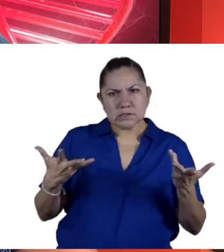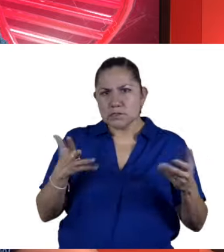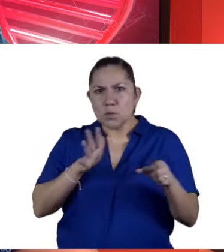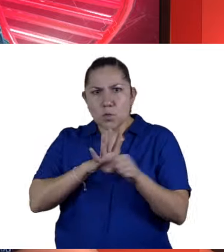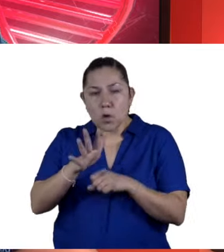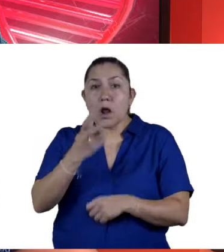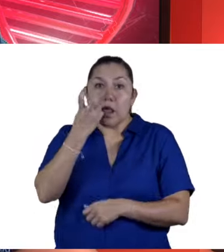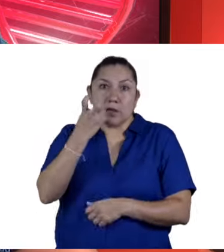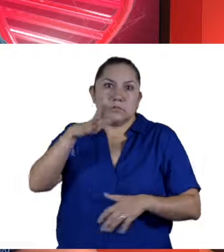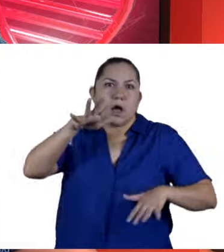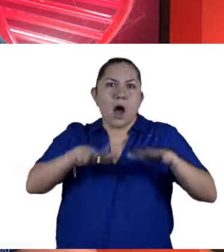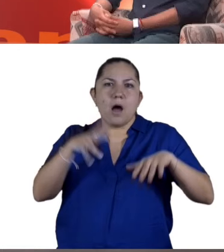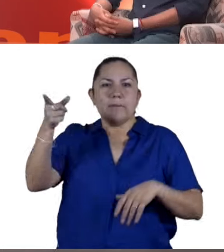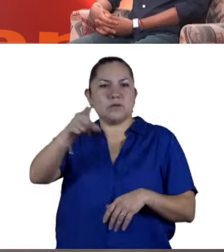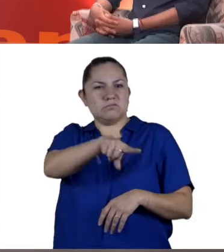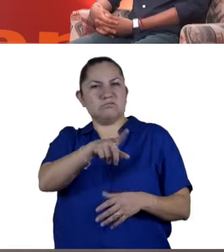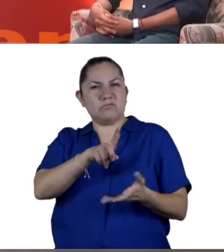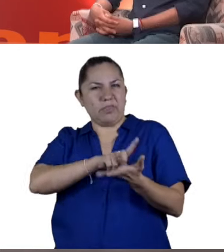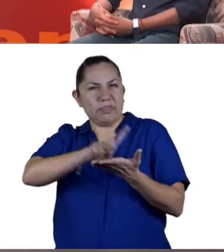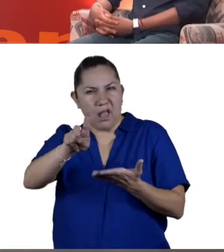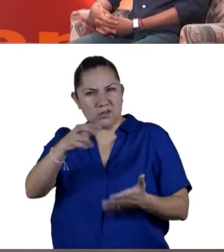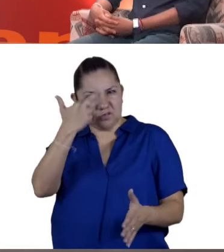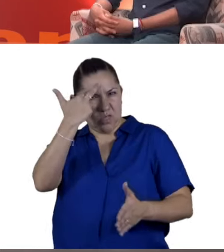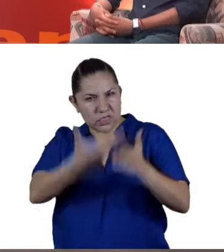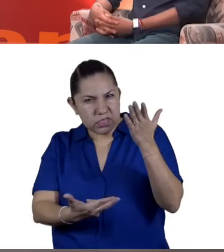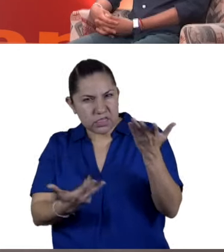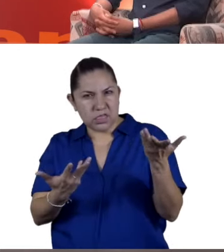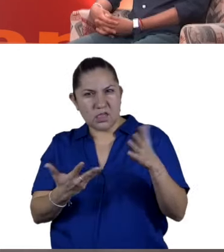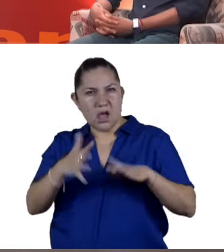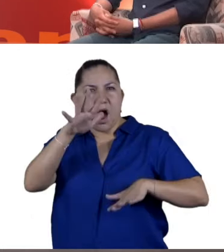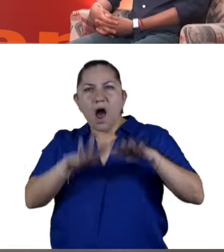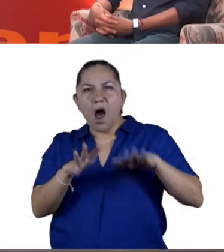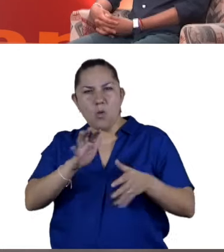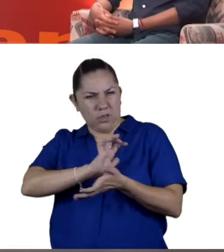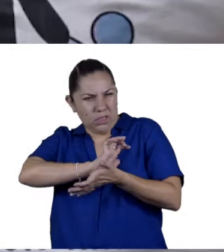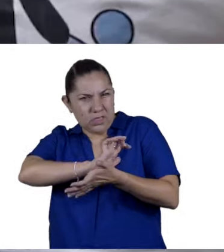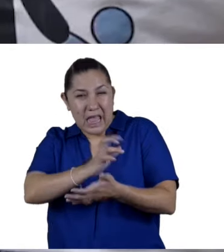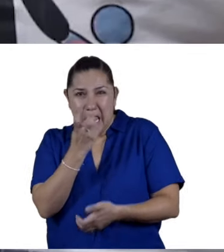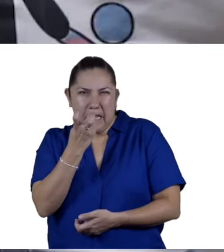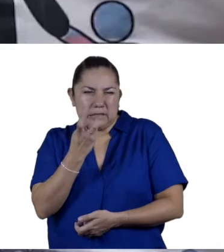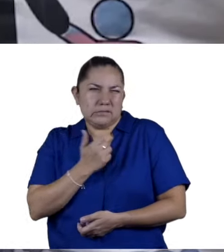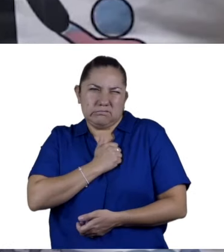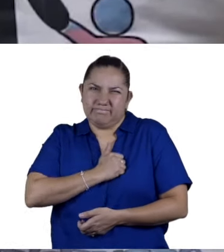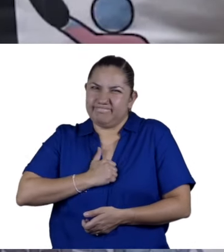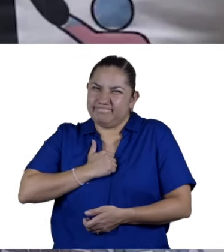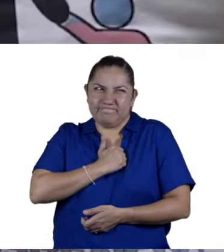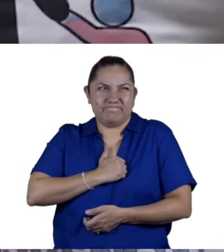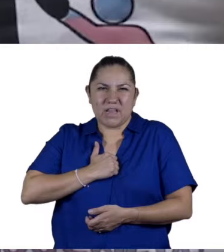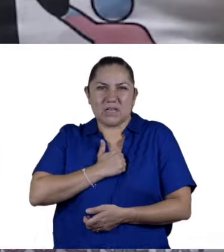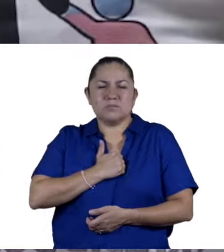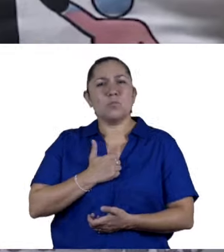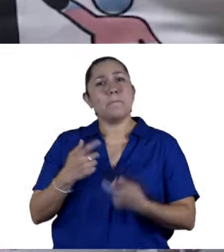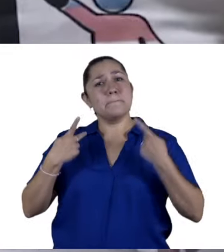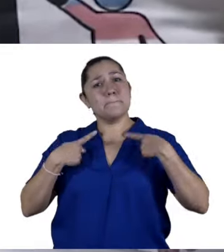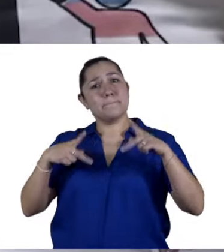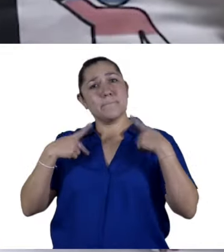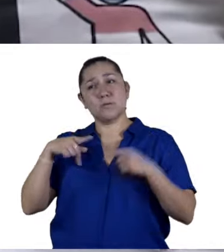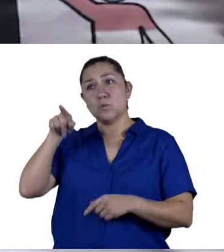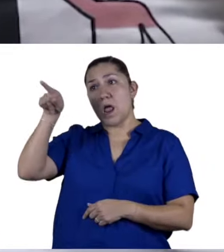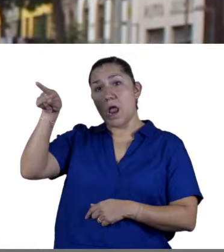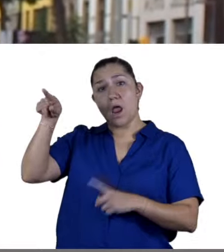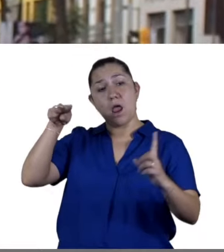trunca, en donde sus derechos humanos se pierden. Y es muy triste, es muy triste que a partir de cómo te